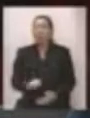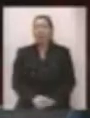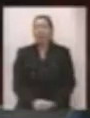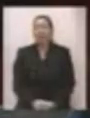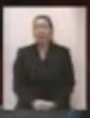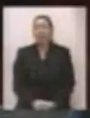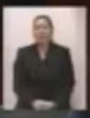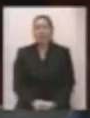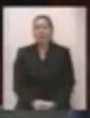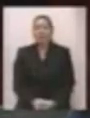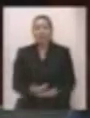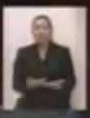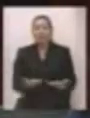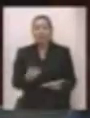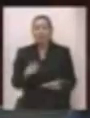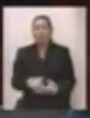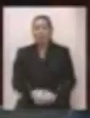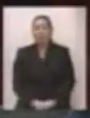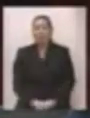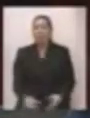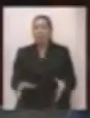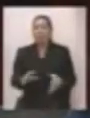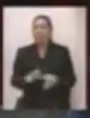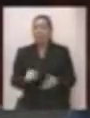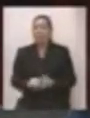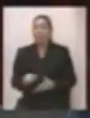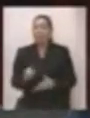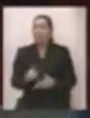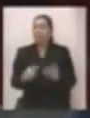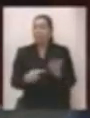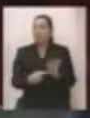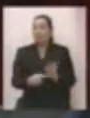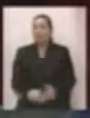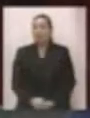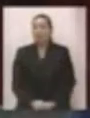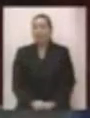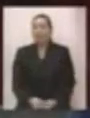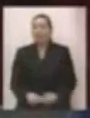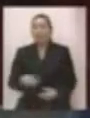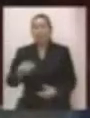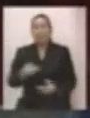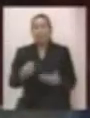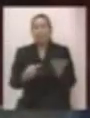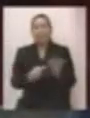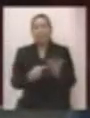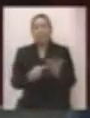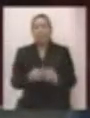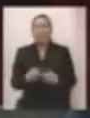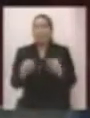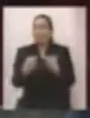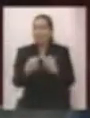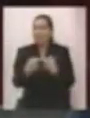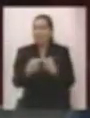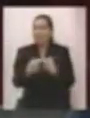responsable de las herramientas educativas vinculadas al uso de la tecnología, en especial el Internet, y